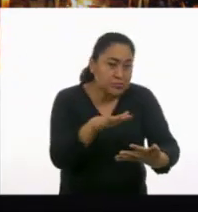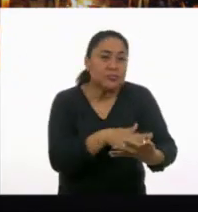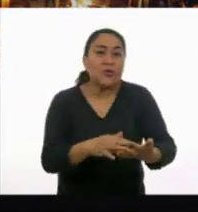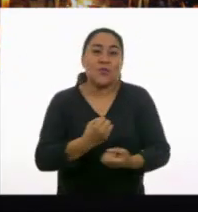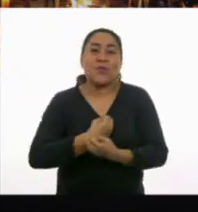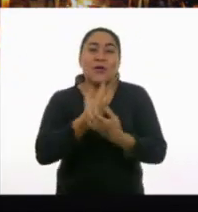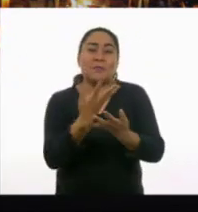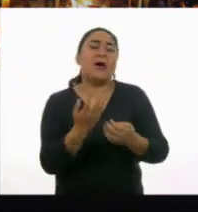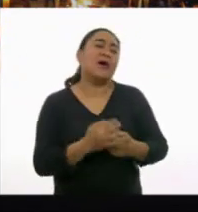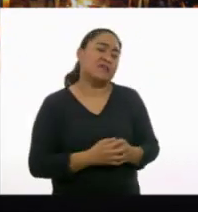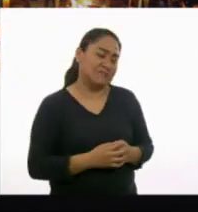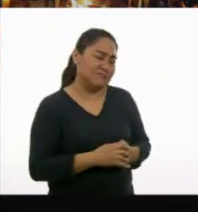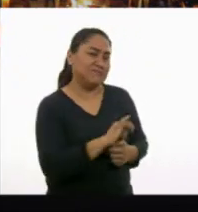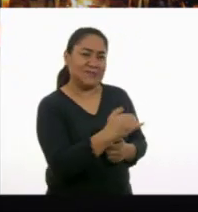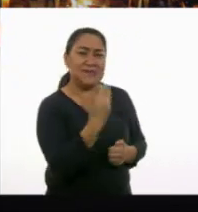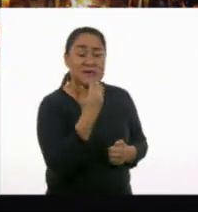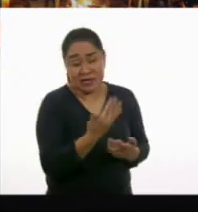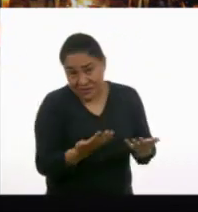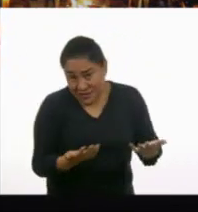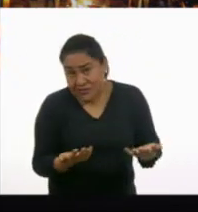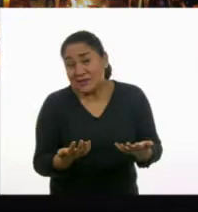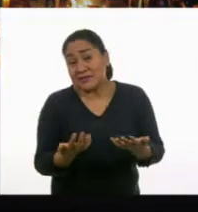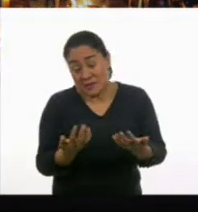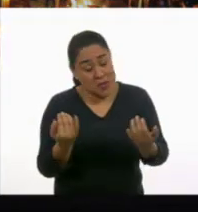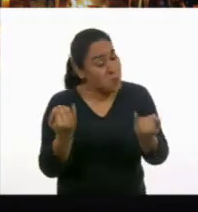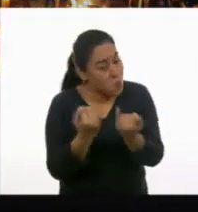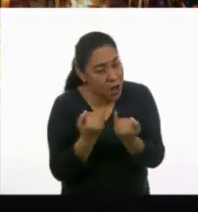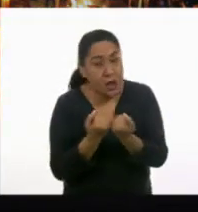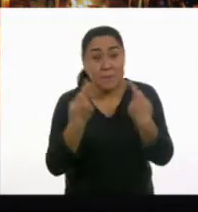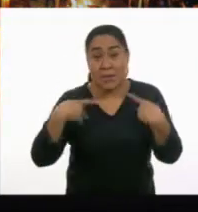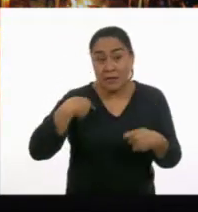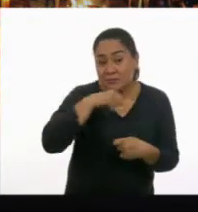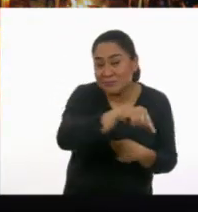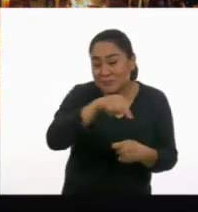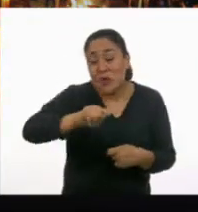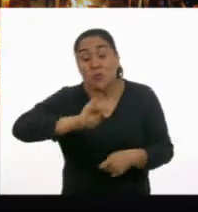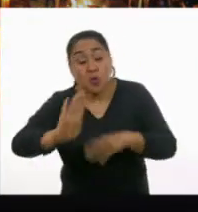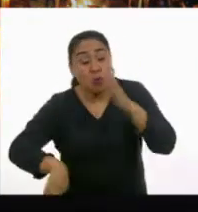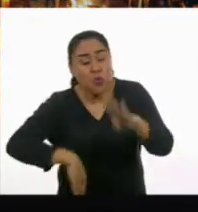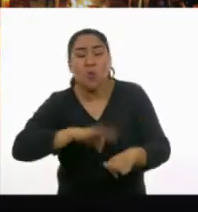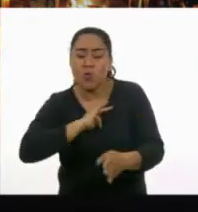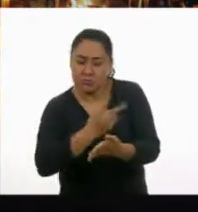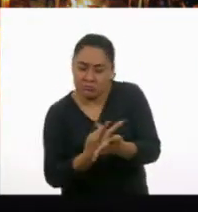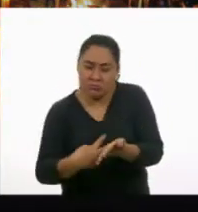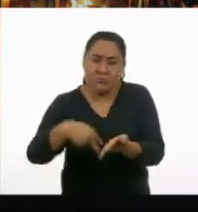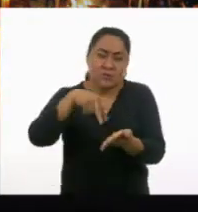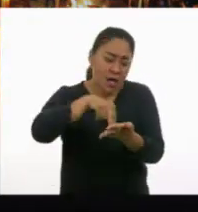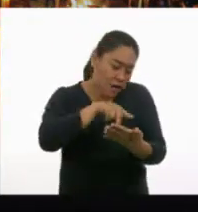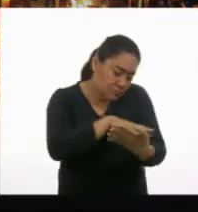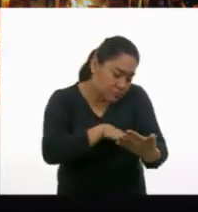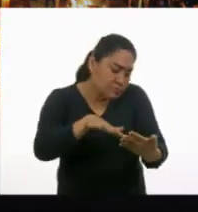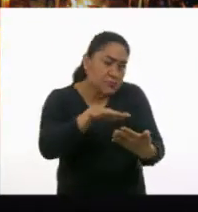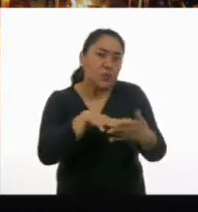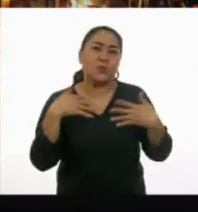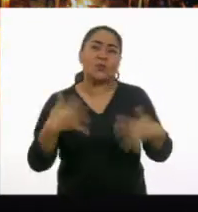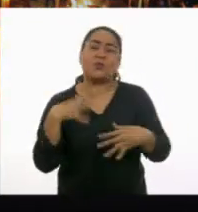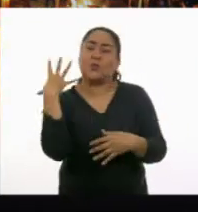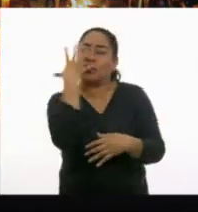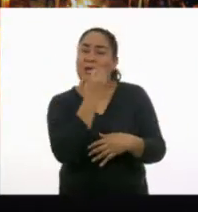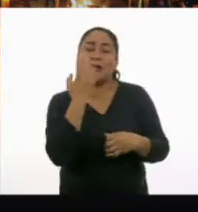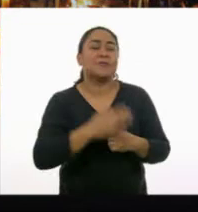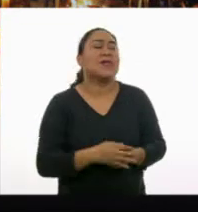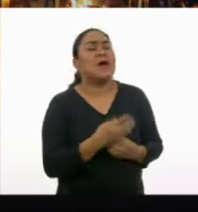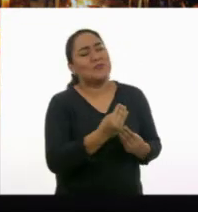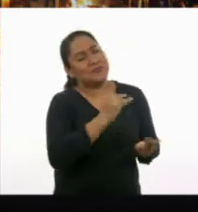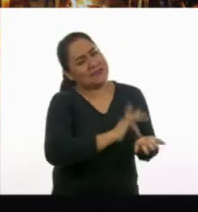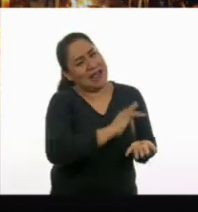sí, sí, sí, que también nuestros muertos se deleiten con nuestras letras. Tú ay, muchas abuelita, gracias. Para que no